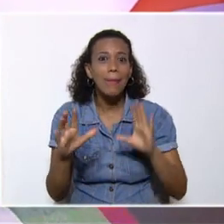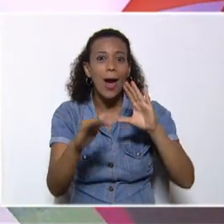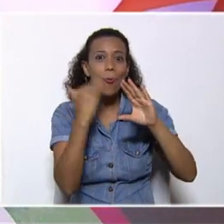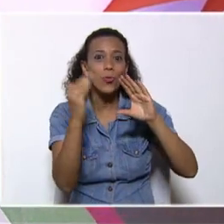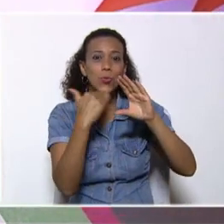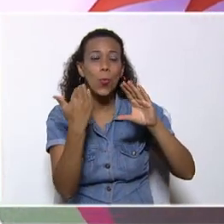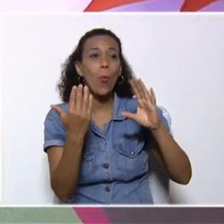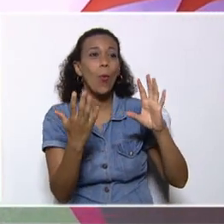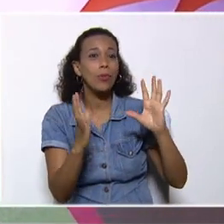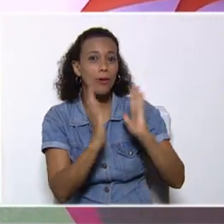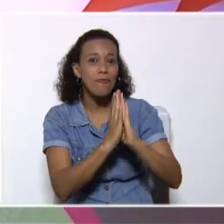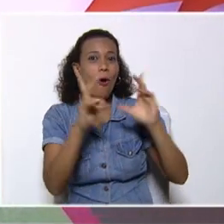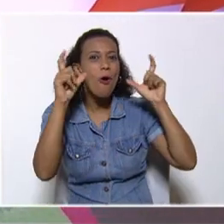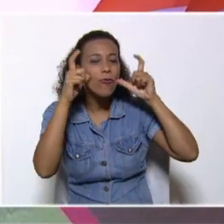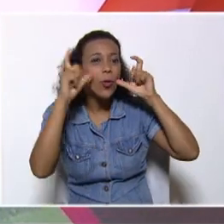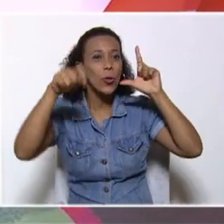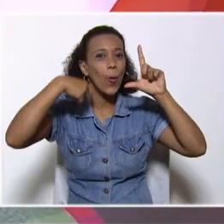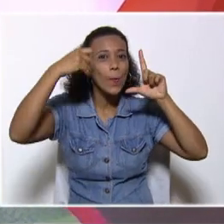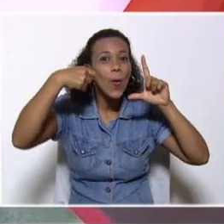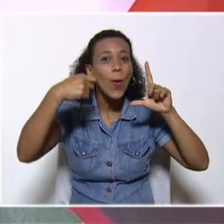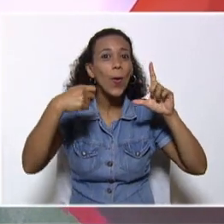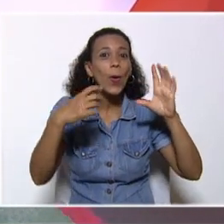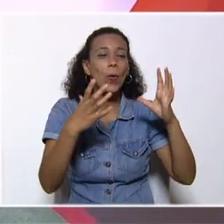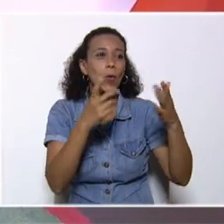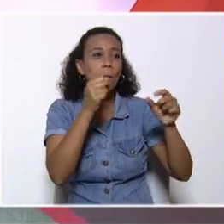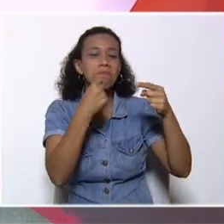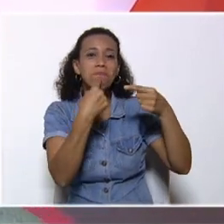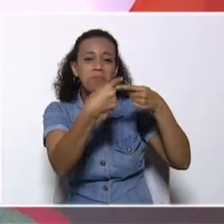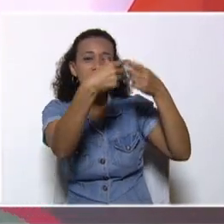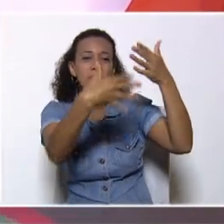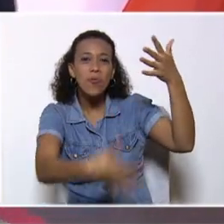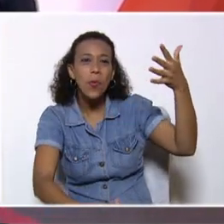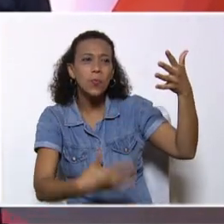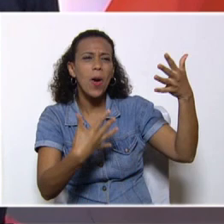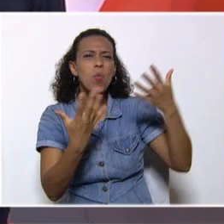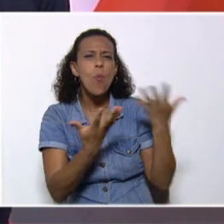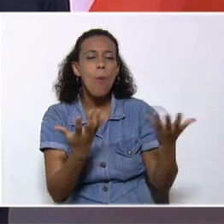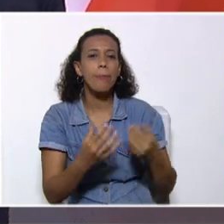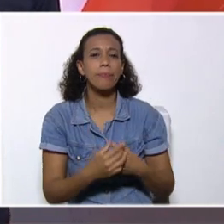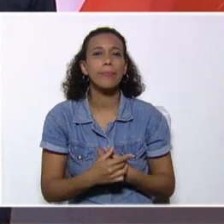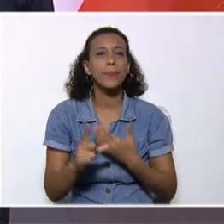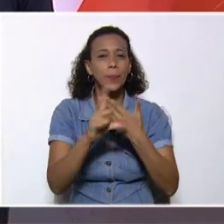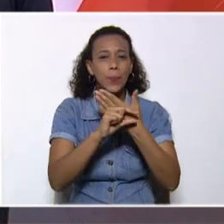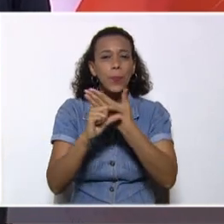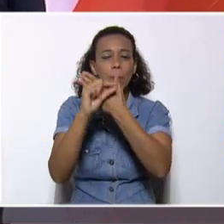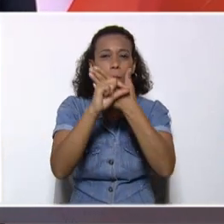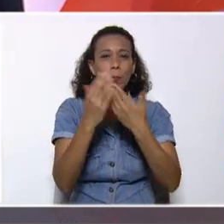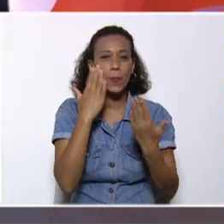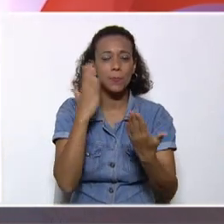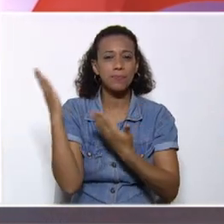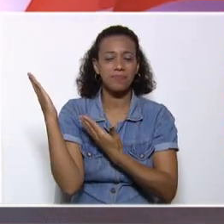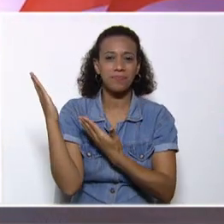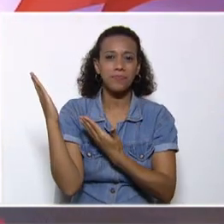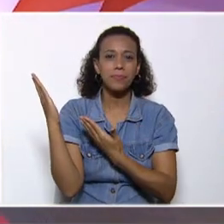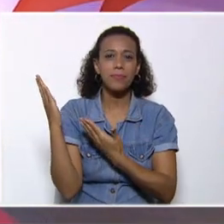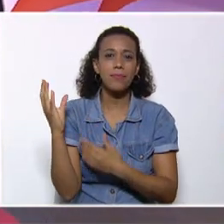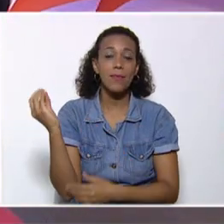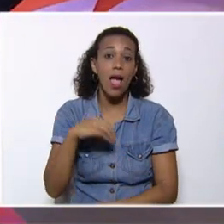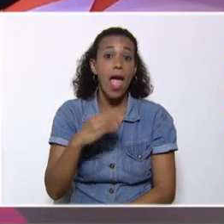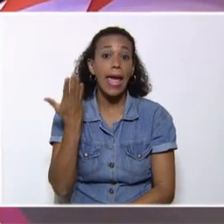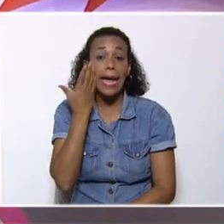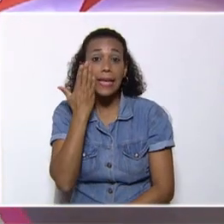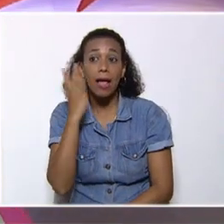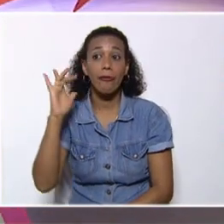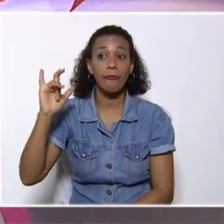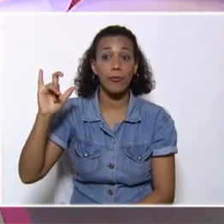subir tus fotografías, videos y comentarios en Twitter, por ejemplo, arroba familiaescuela1, y